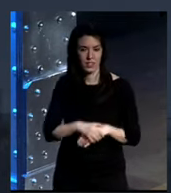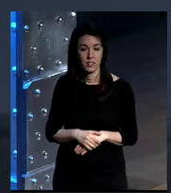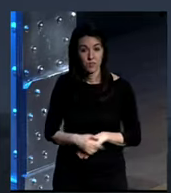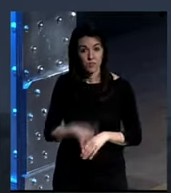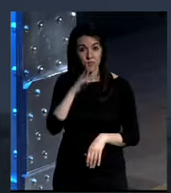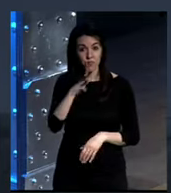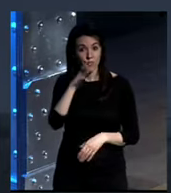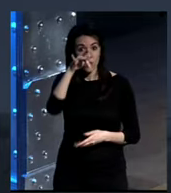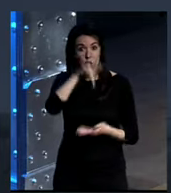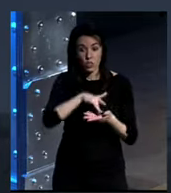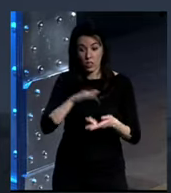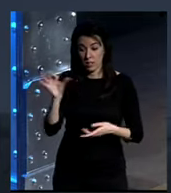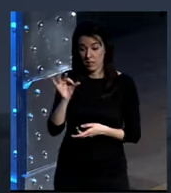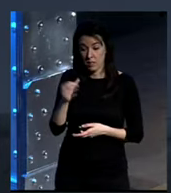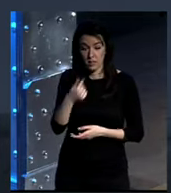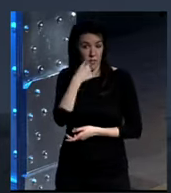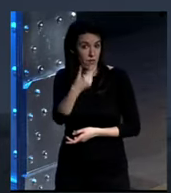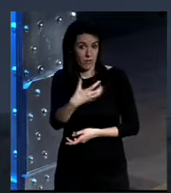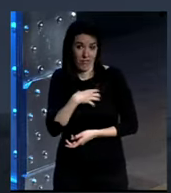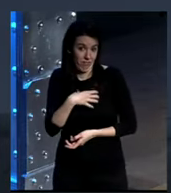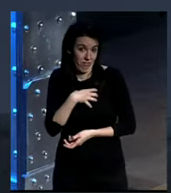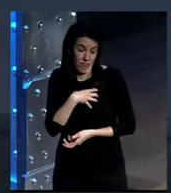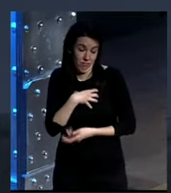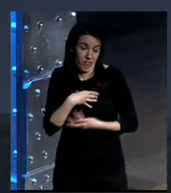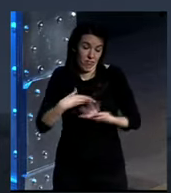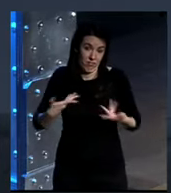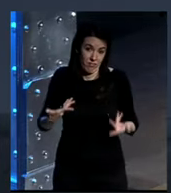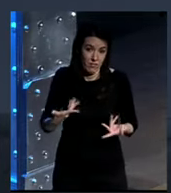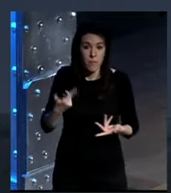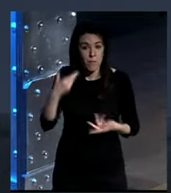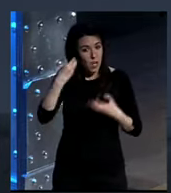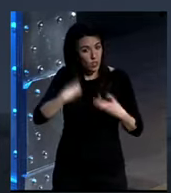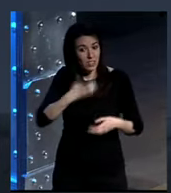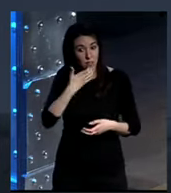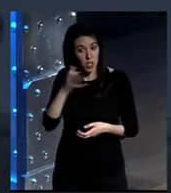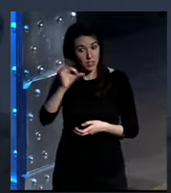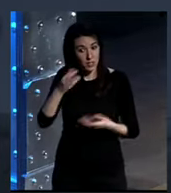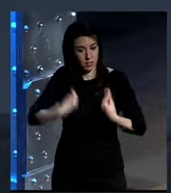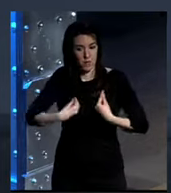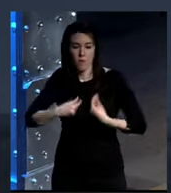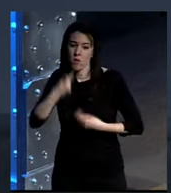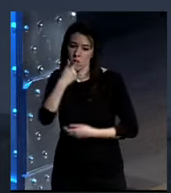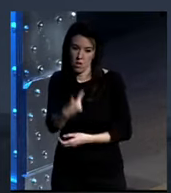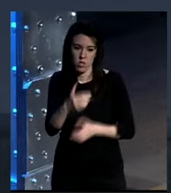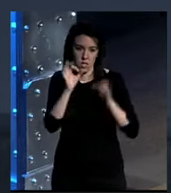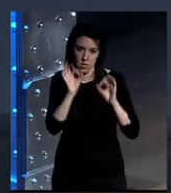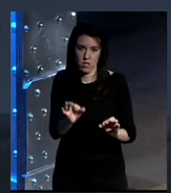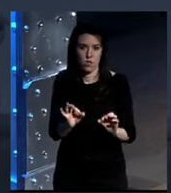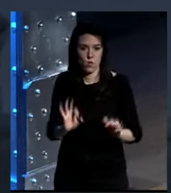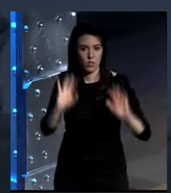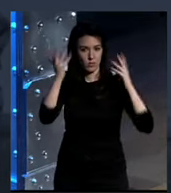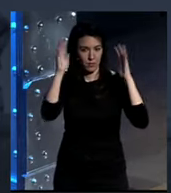porque Sebastián no puede decirlo, pero él te lo diría. Él te lo diría.